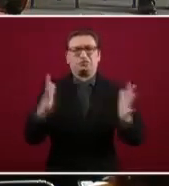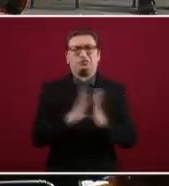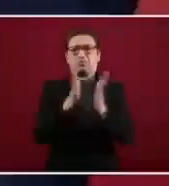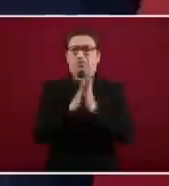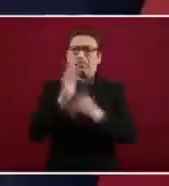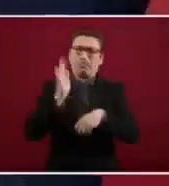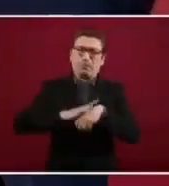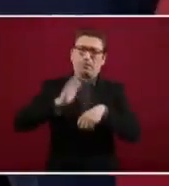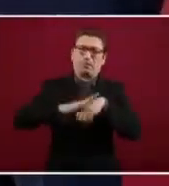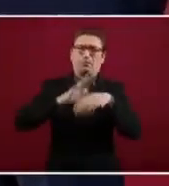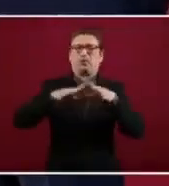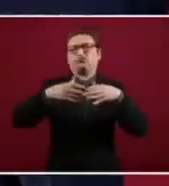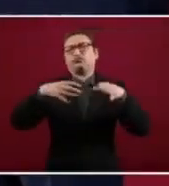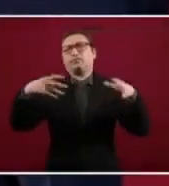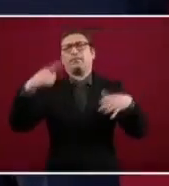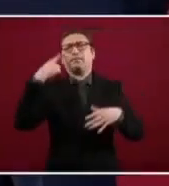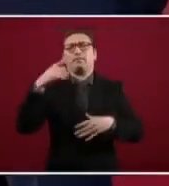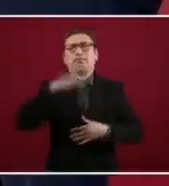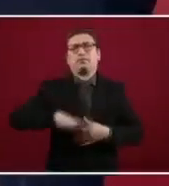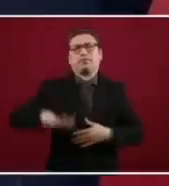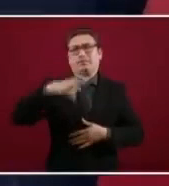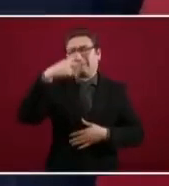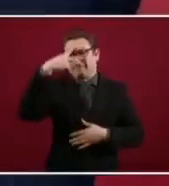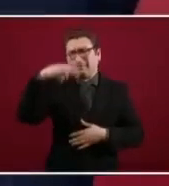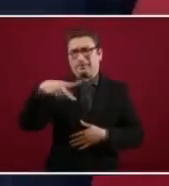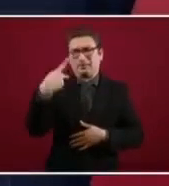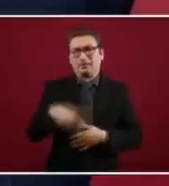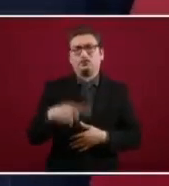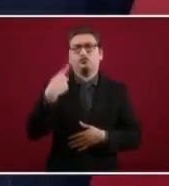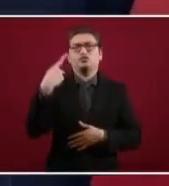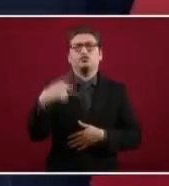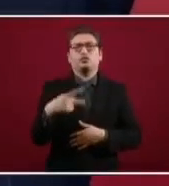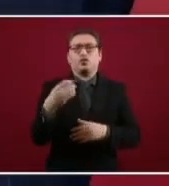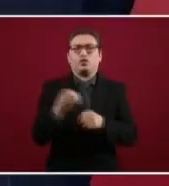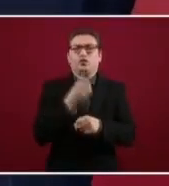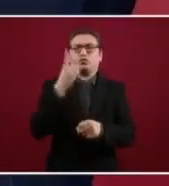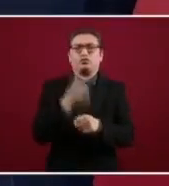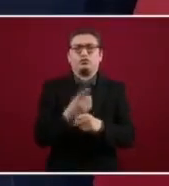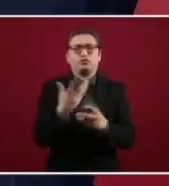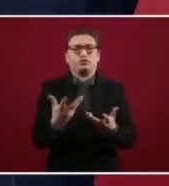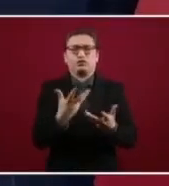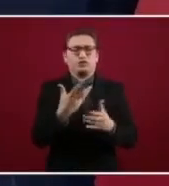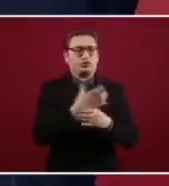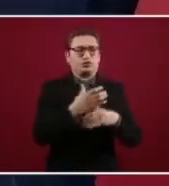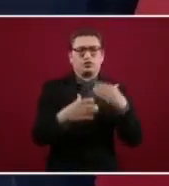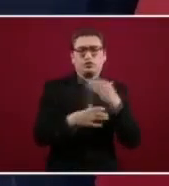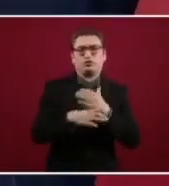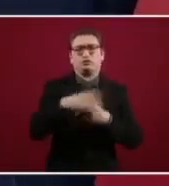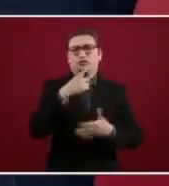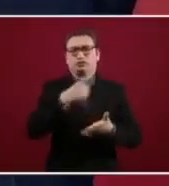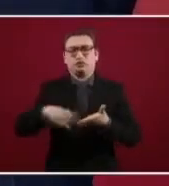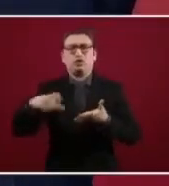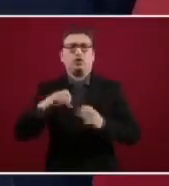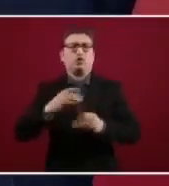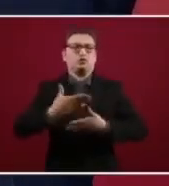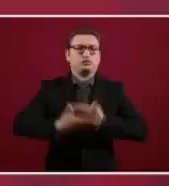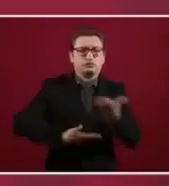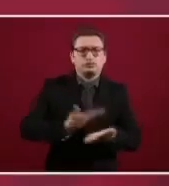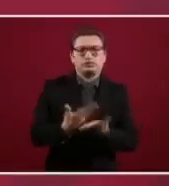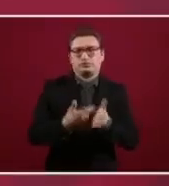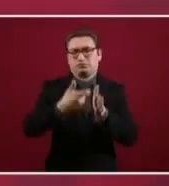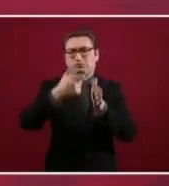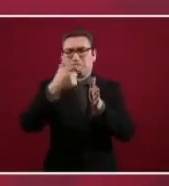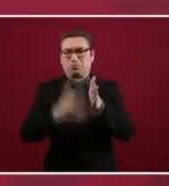que las familias mexicanas tengan la oportunidad de adquirir bienes y servicios más